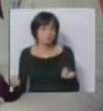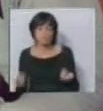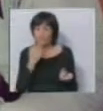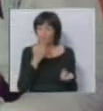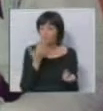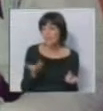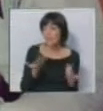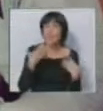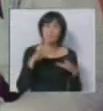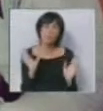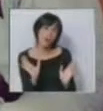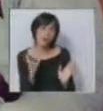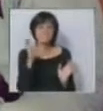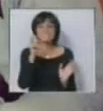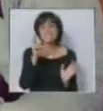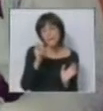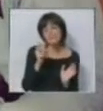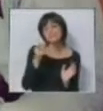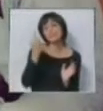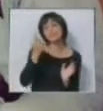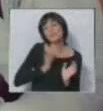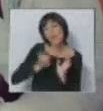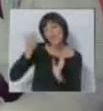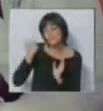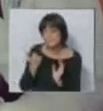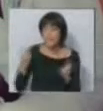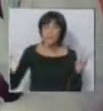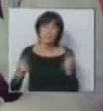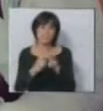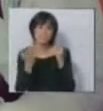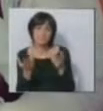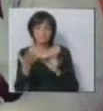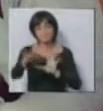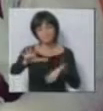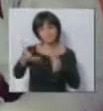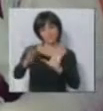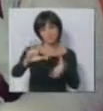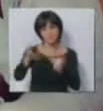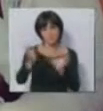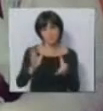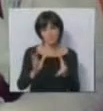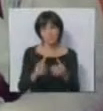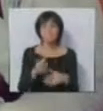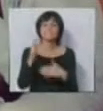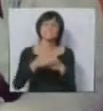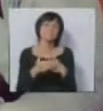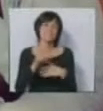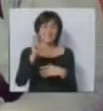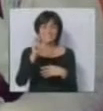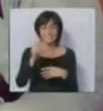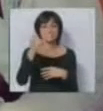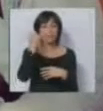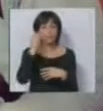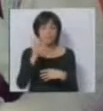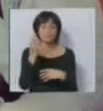quizás nos conocimos y hace un tiempo que en realidad tenemos. Algo así puede tener que ver, porque cerquita de un 30 de mayo, pero del